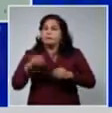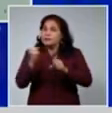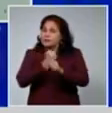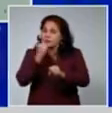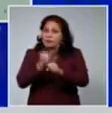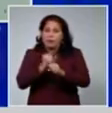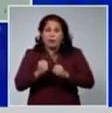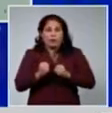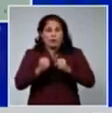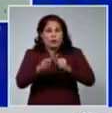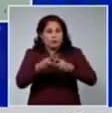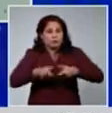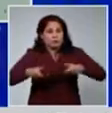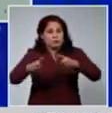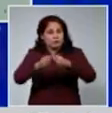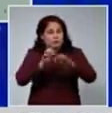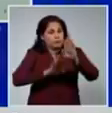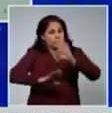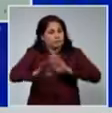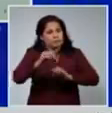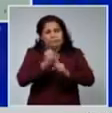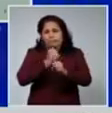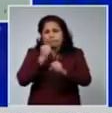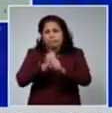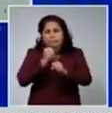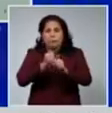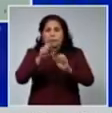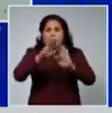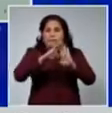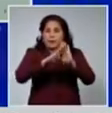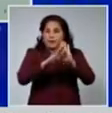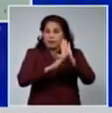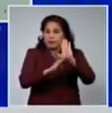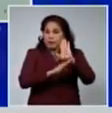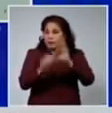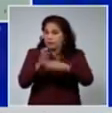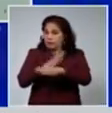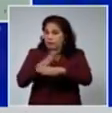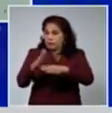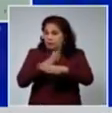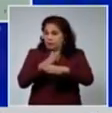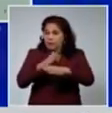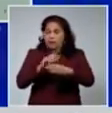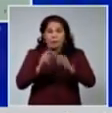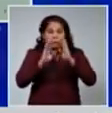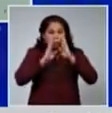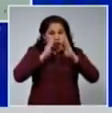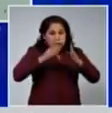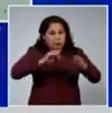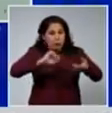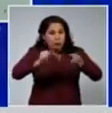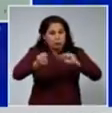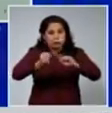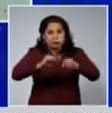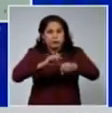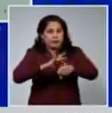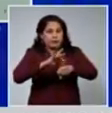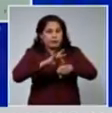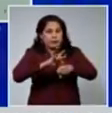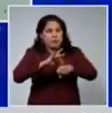consejo de defensa pero todo el sistema está en función del control hay medidas